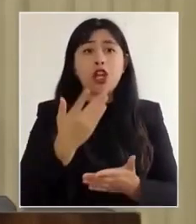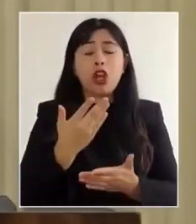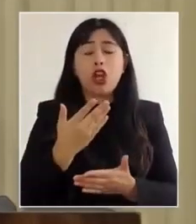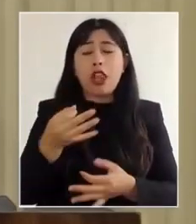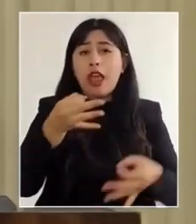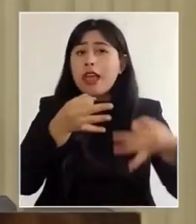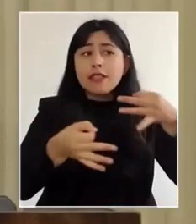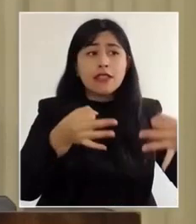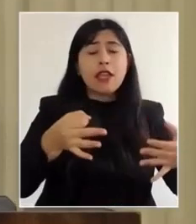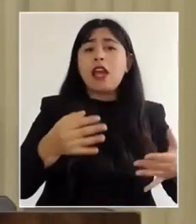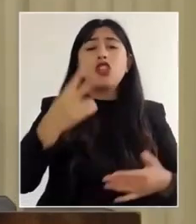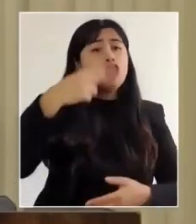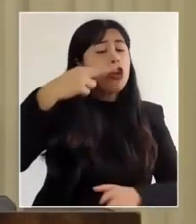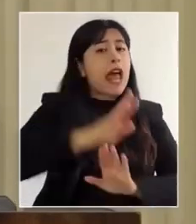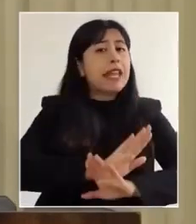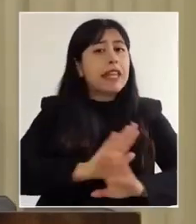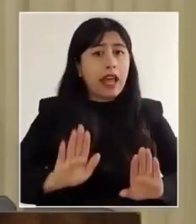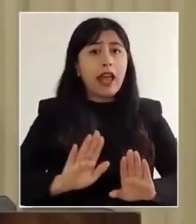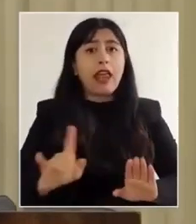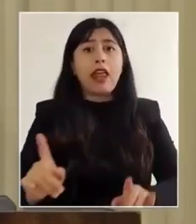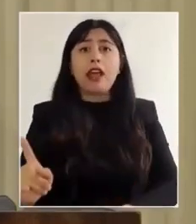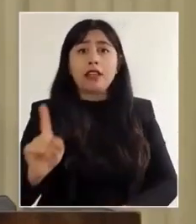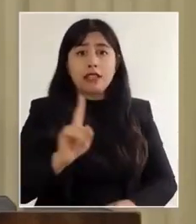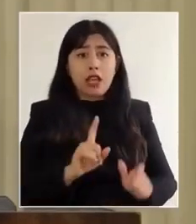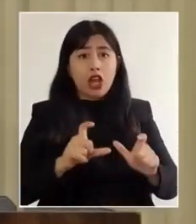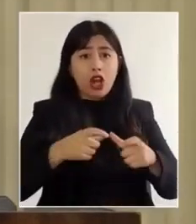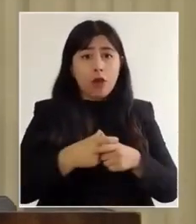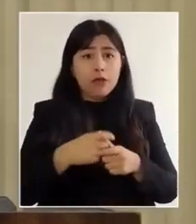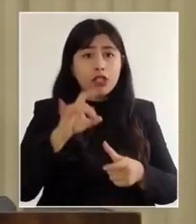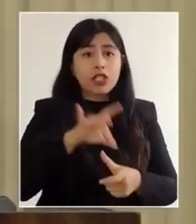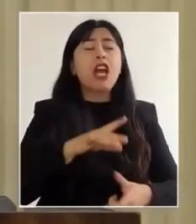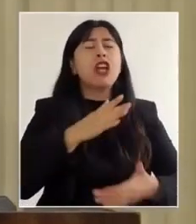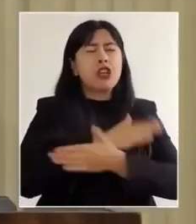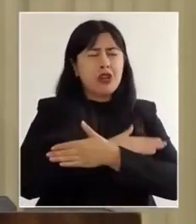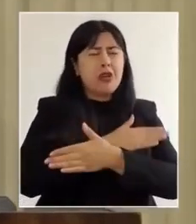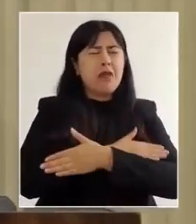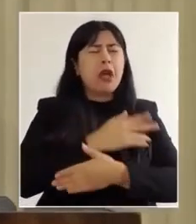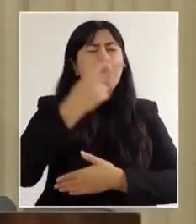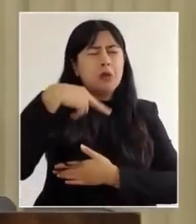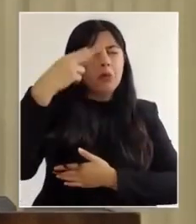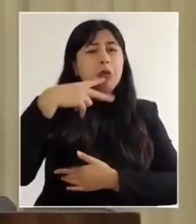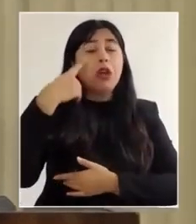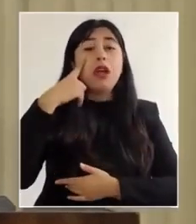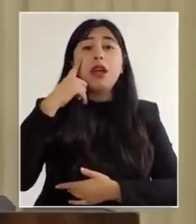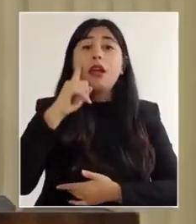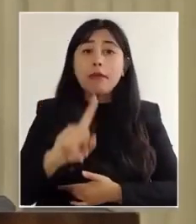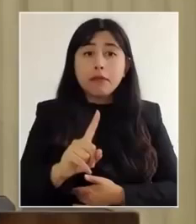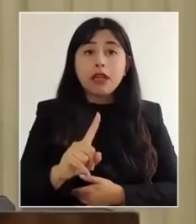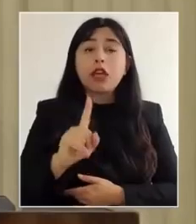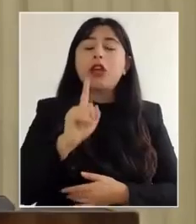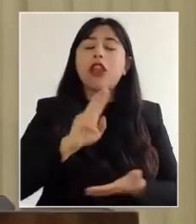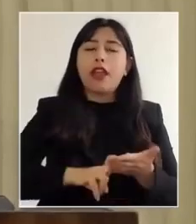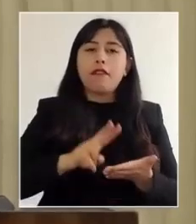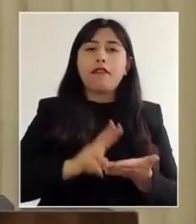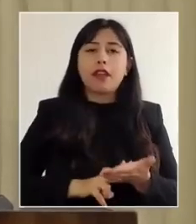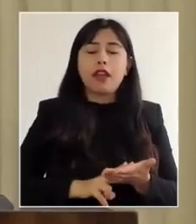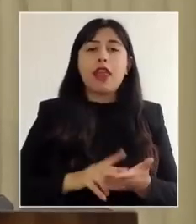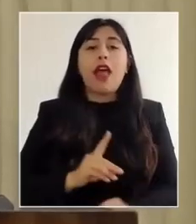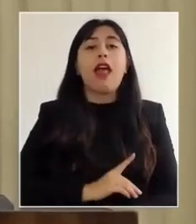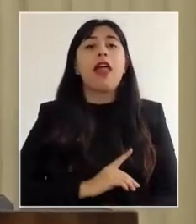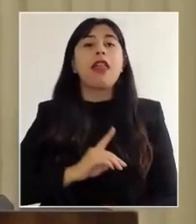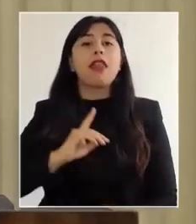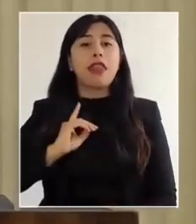de llorar después cuando lleguemos a la comisión chilena nos abrazamos lloramos Pero hay una cosa cierta la dignidad